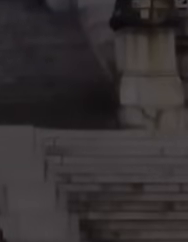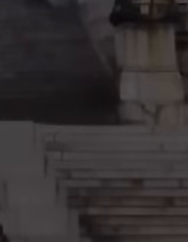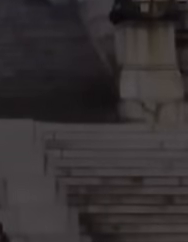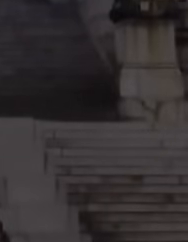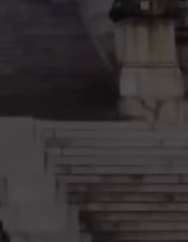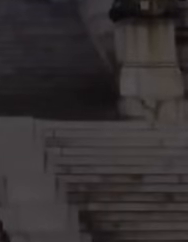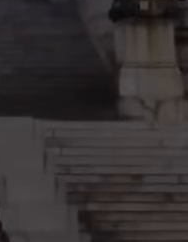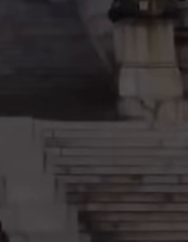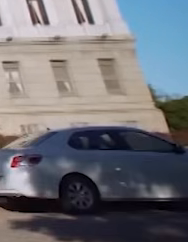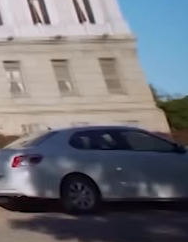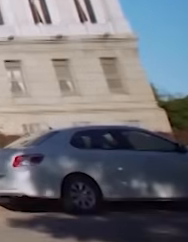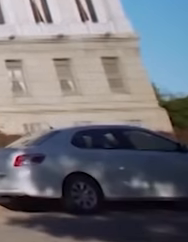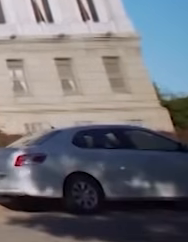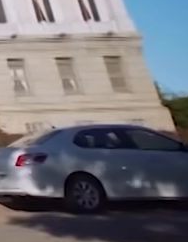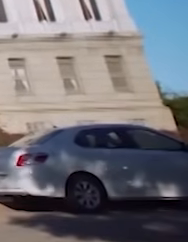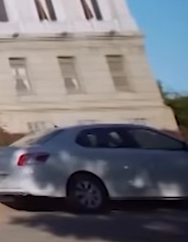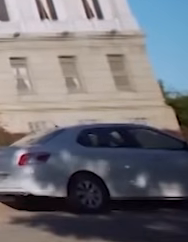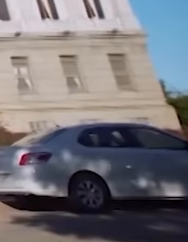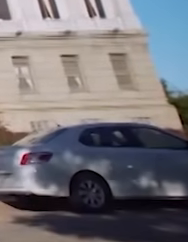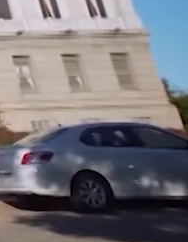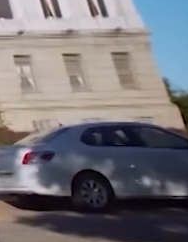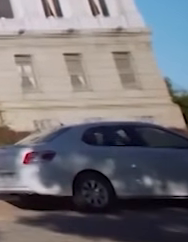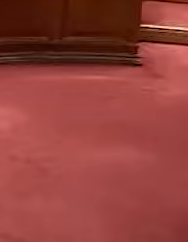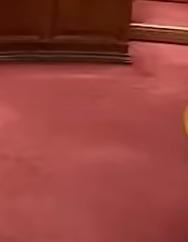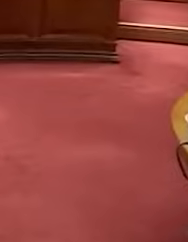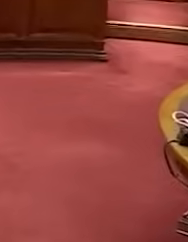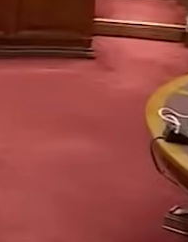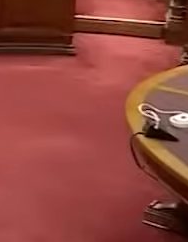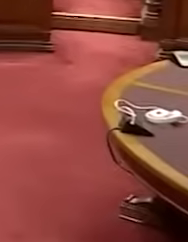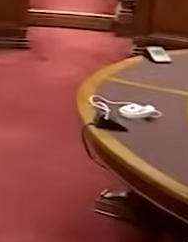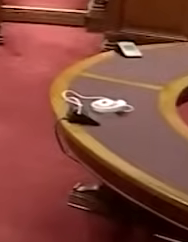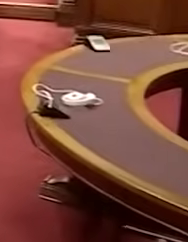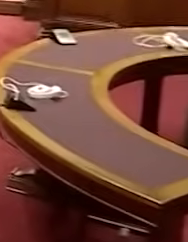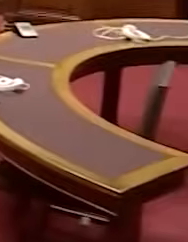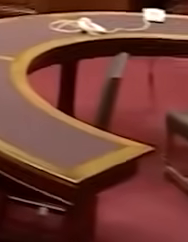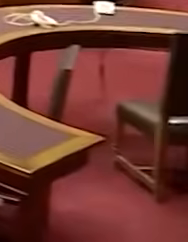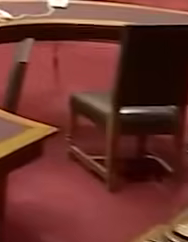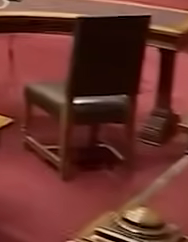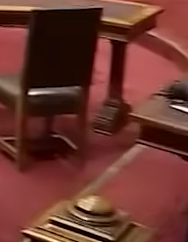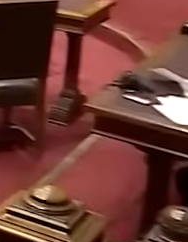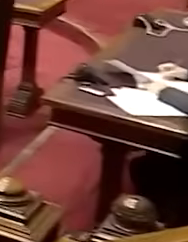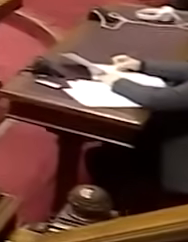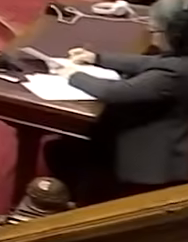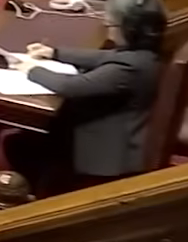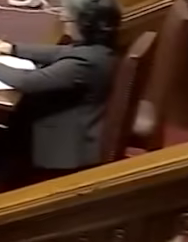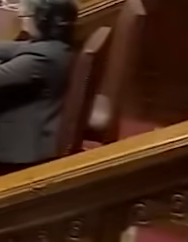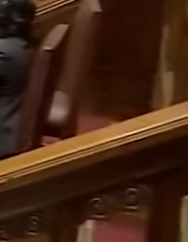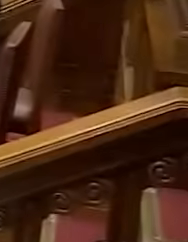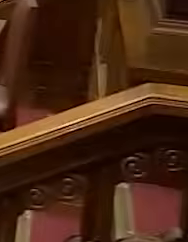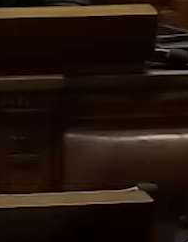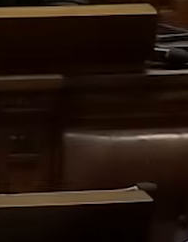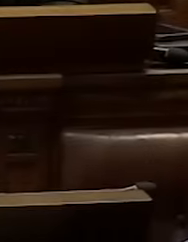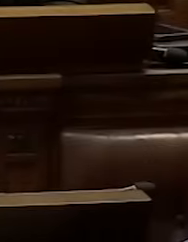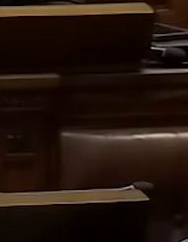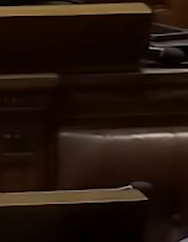que justamente queremos fortalecer la democracia y no deitar a los medios de comunicación lo que queremos hacer es que el presidente se